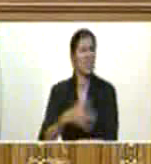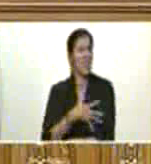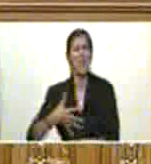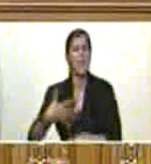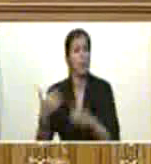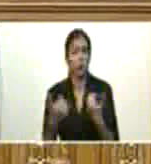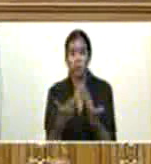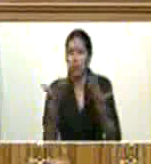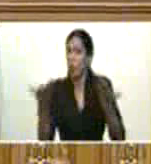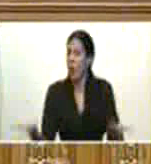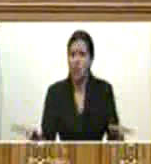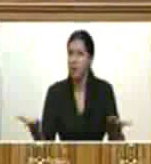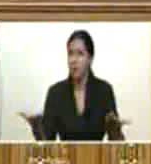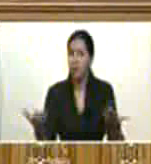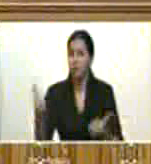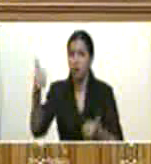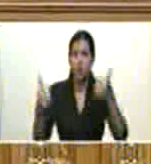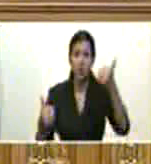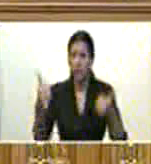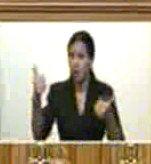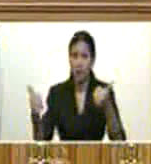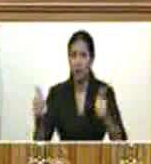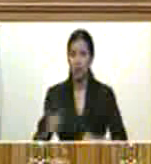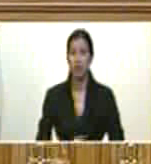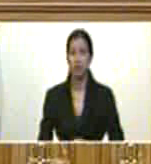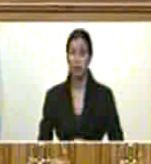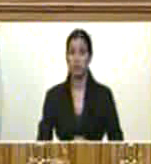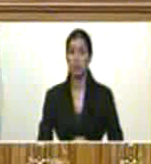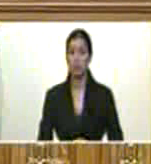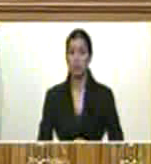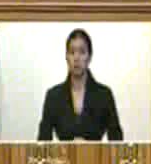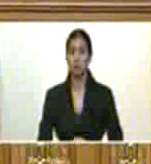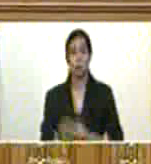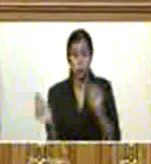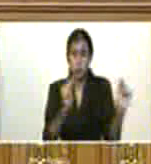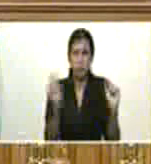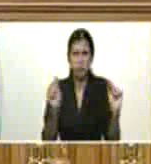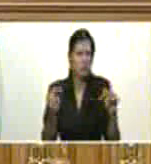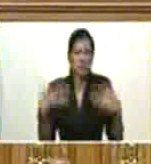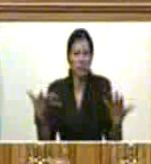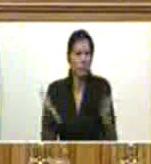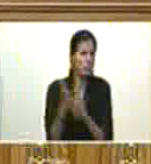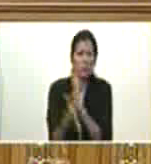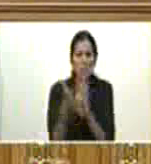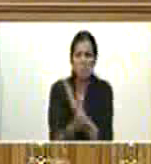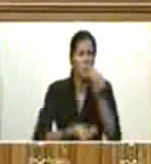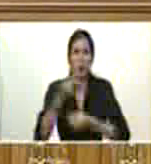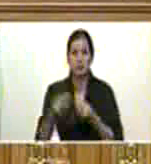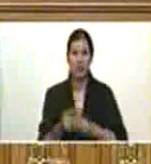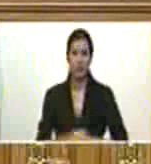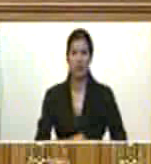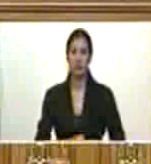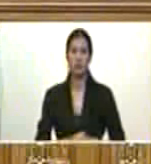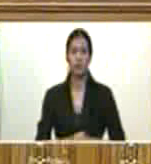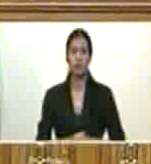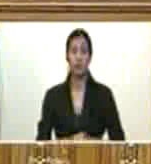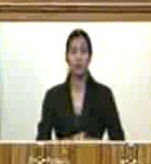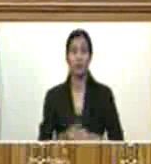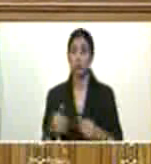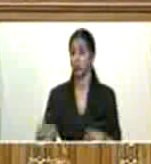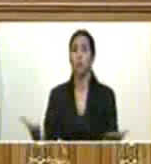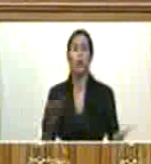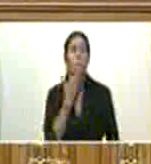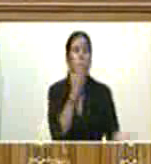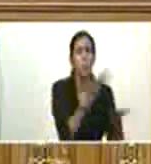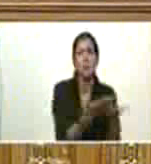queremos sacar del debate de este año? ¿A qué apuestan las posiciones políticas?